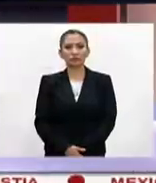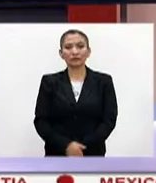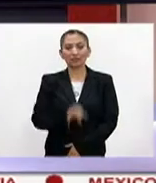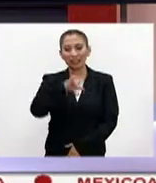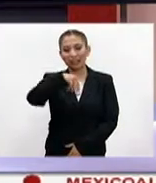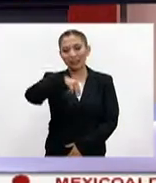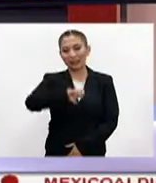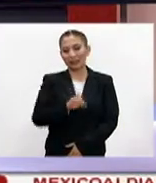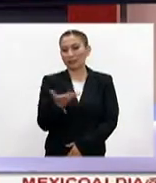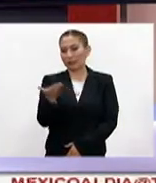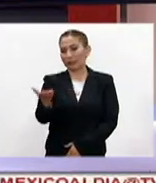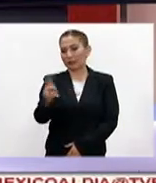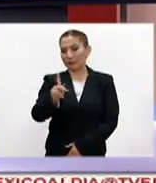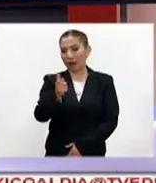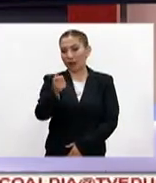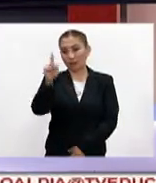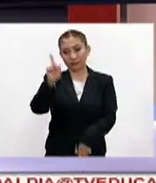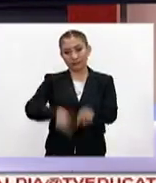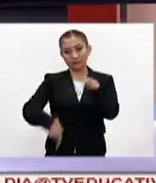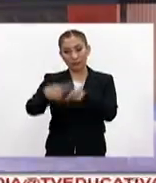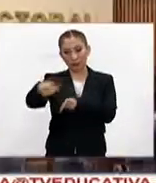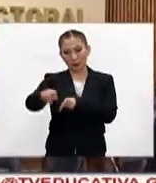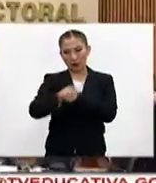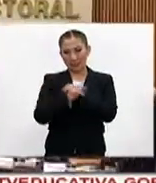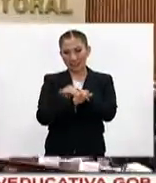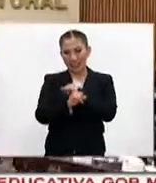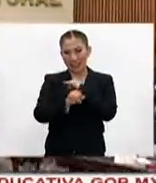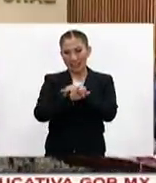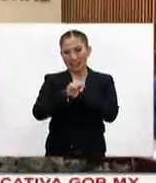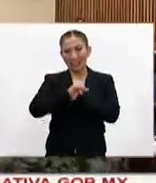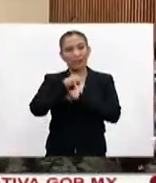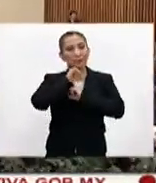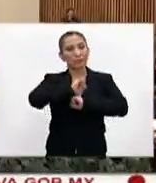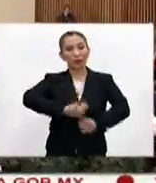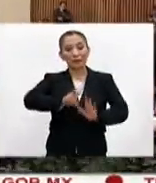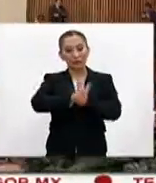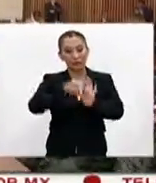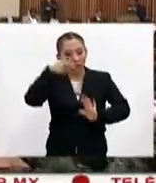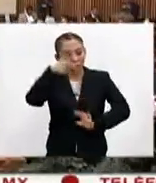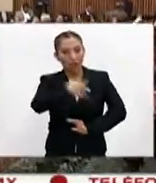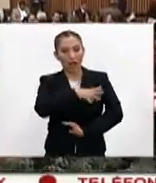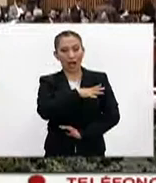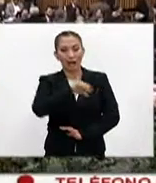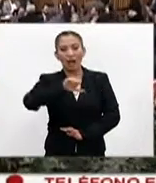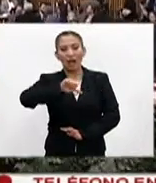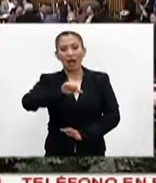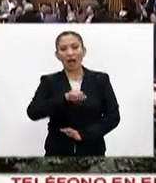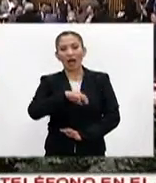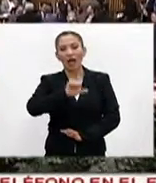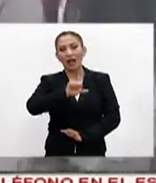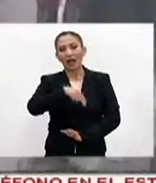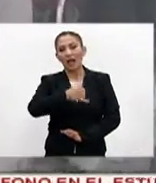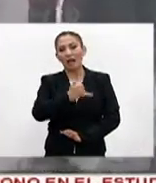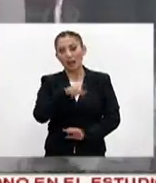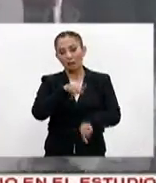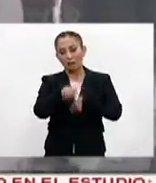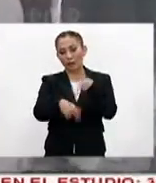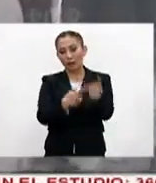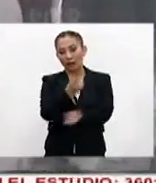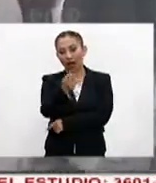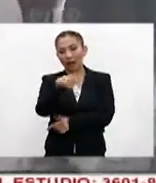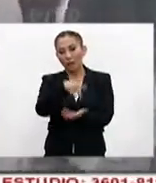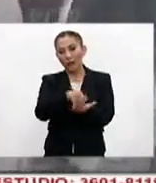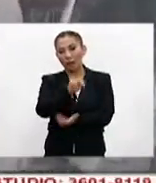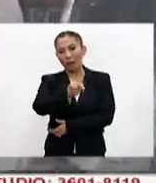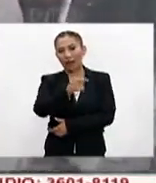El INE solicitó a la PGR retirar de su página web y redes sociales el video en el que aparece Ricardo Anaya el día que asistió a la sede